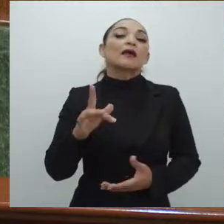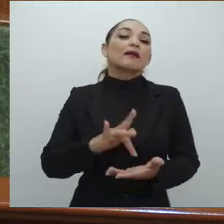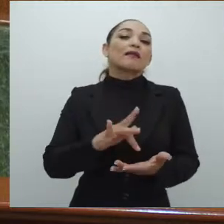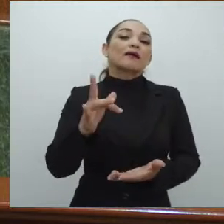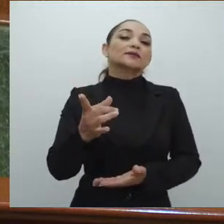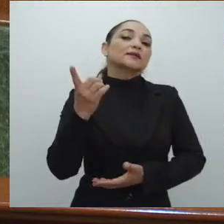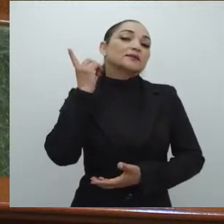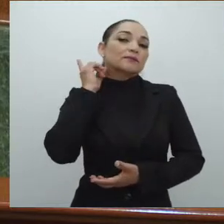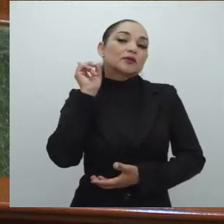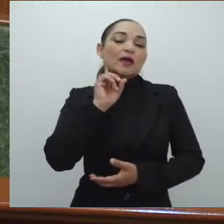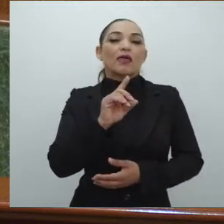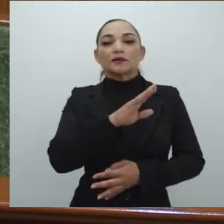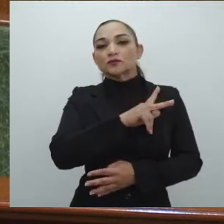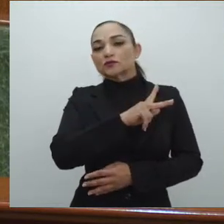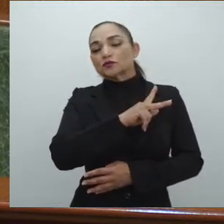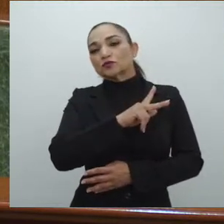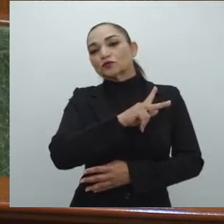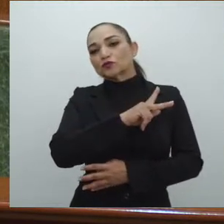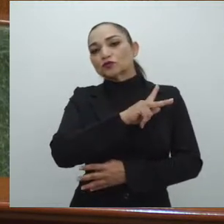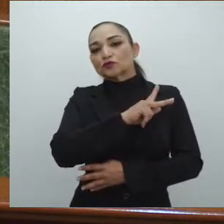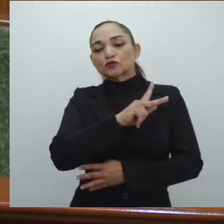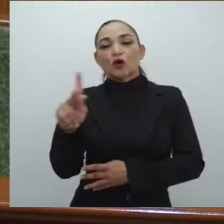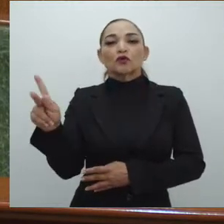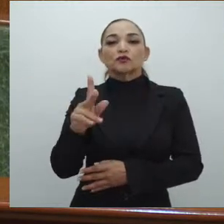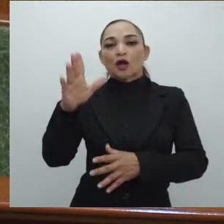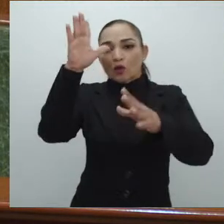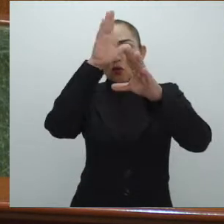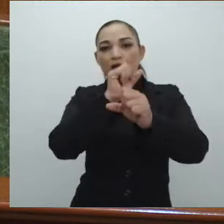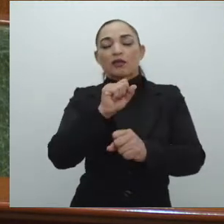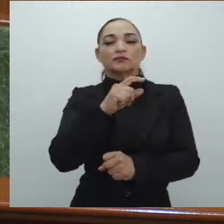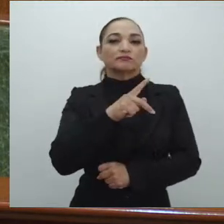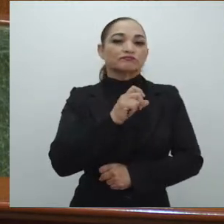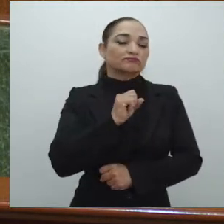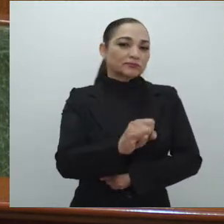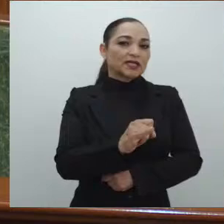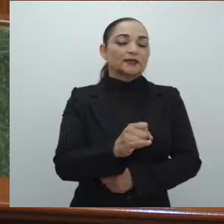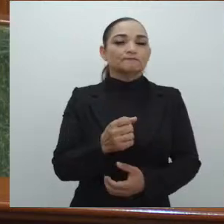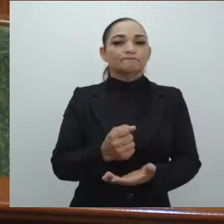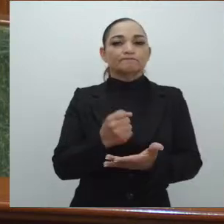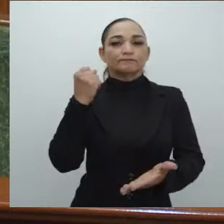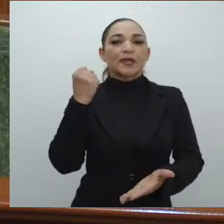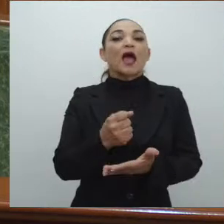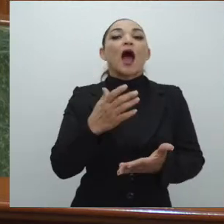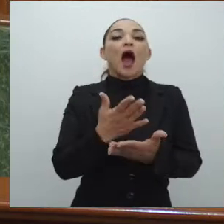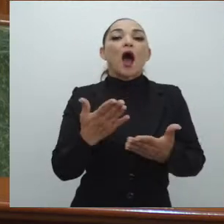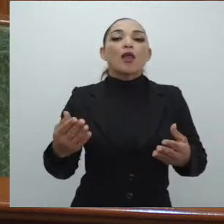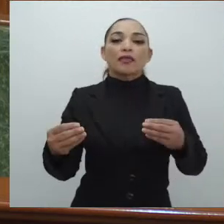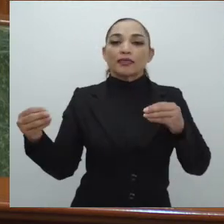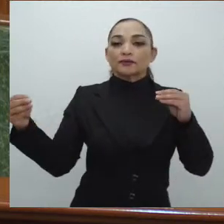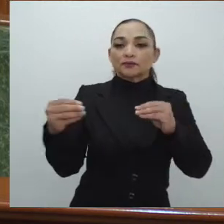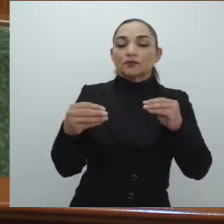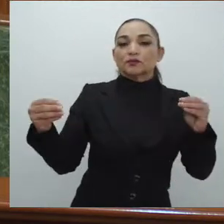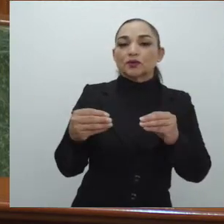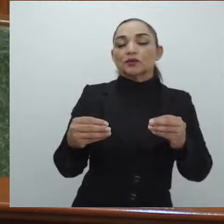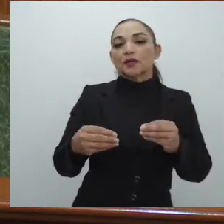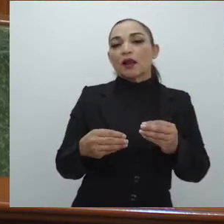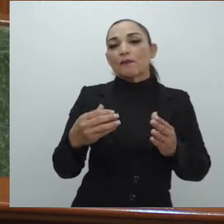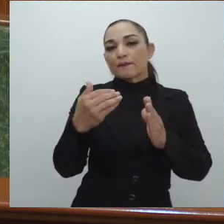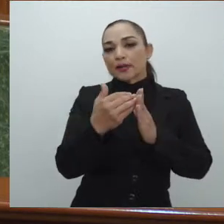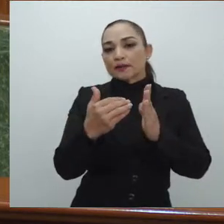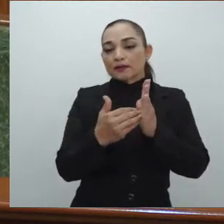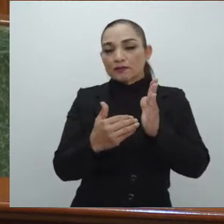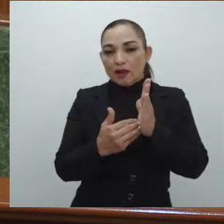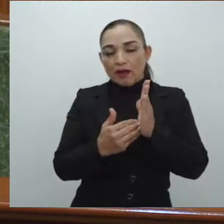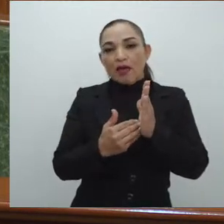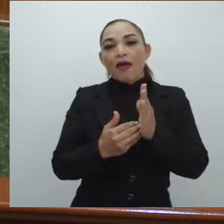Por unanimidad se aprueba el dictamen en lo general. Esta discusión, el dictamen en lo particular. Las diputadas y los diputados que deseen intervenir en la discusión